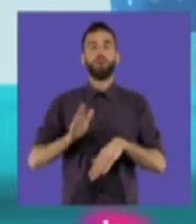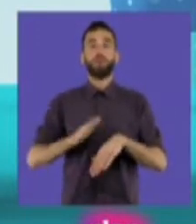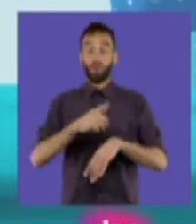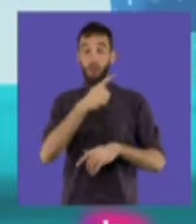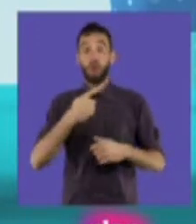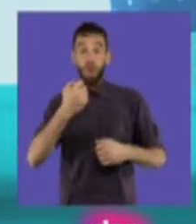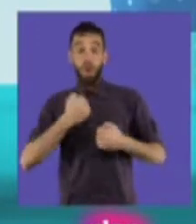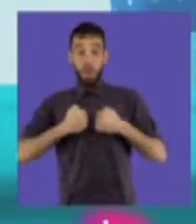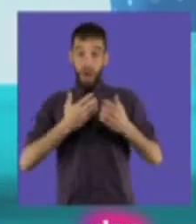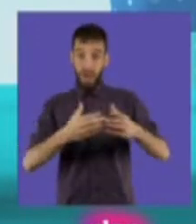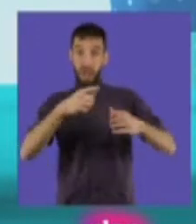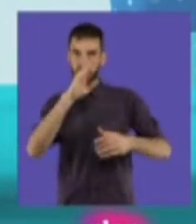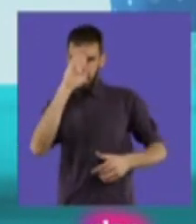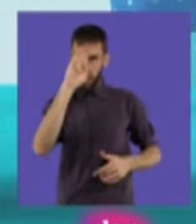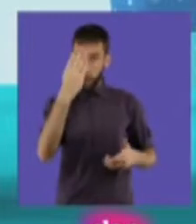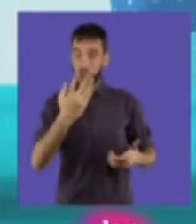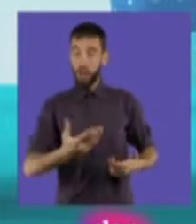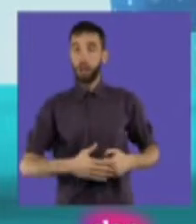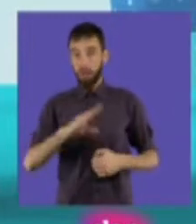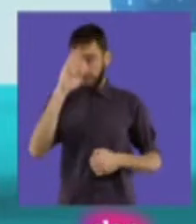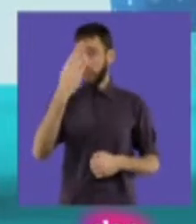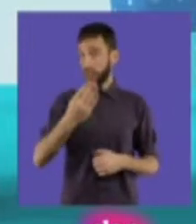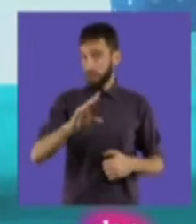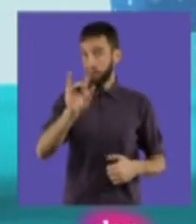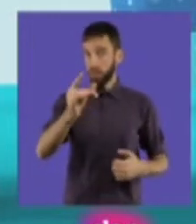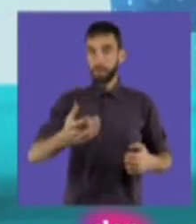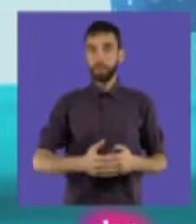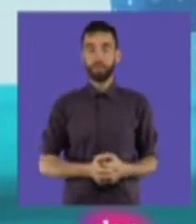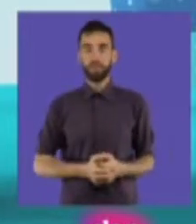esa bañera traicionera. Traicionera, sí.